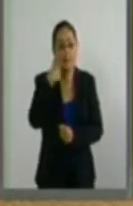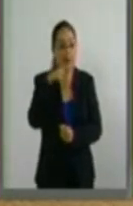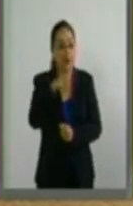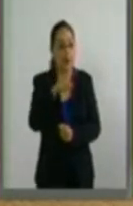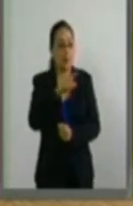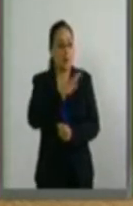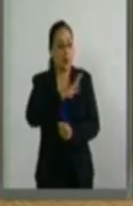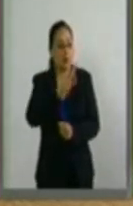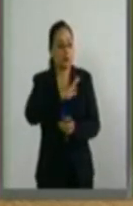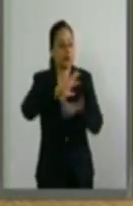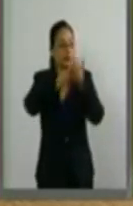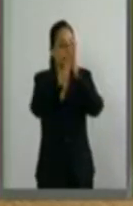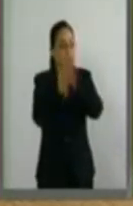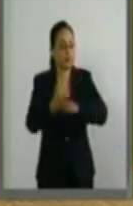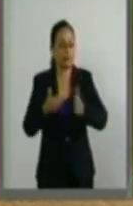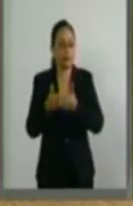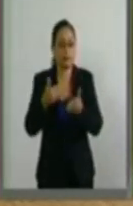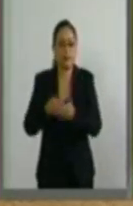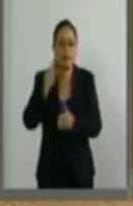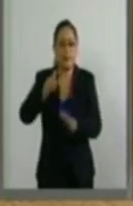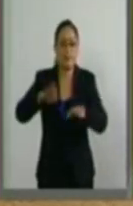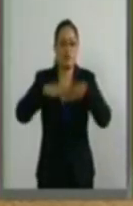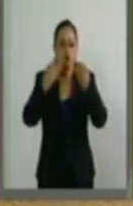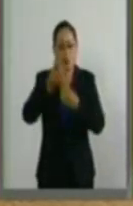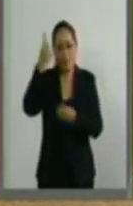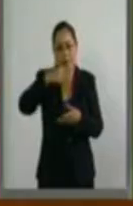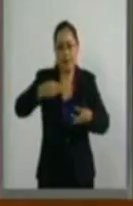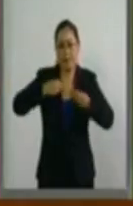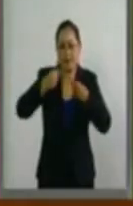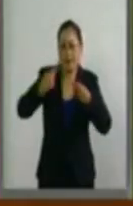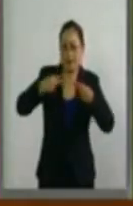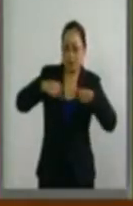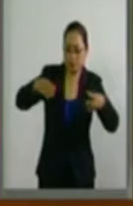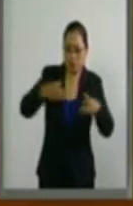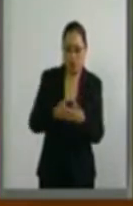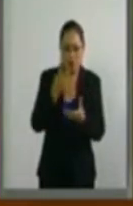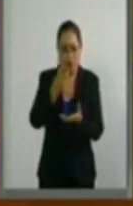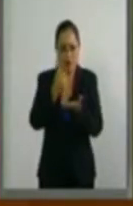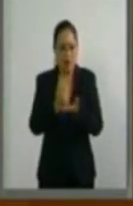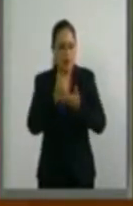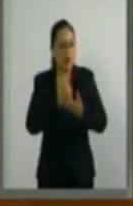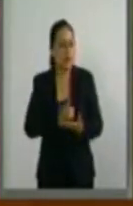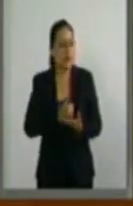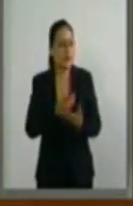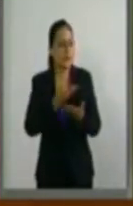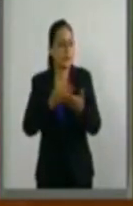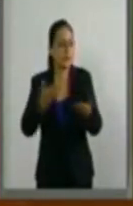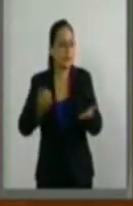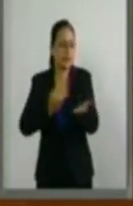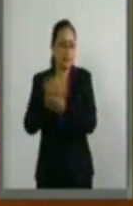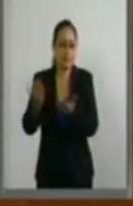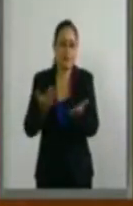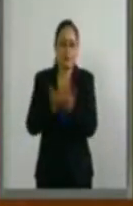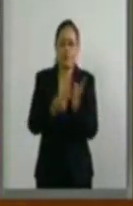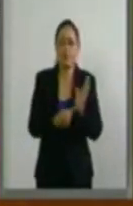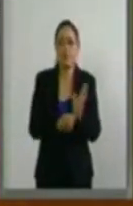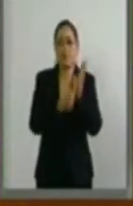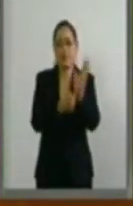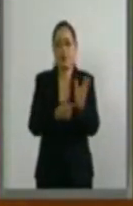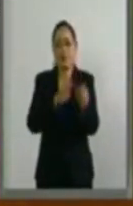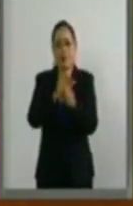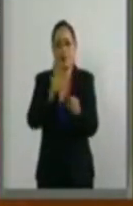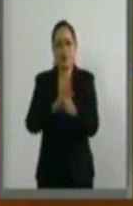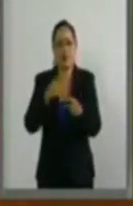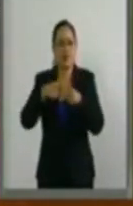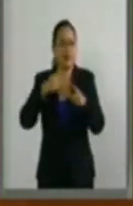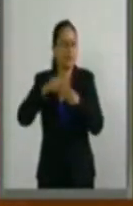la realidad y el modo de vida de la población, este dictamen prevé el uso de